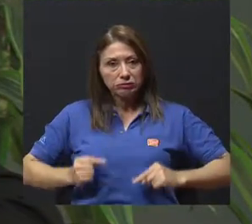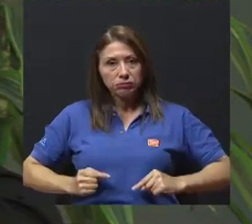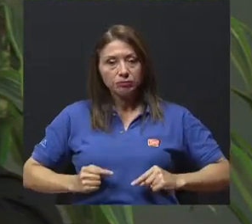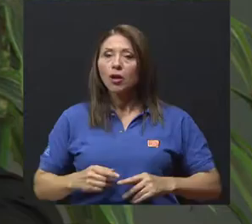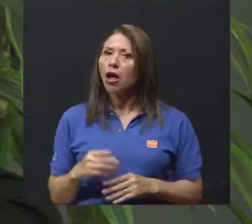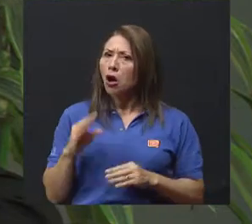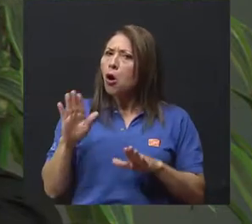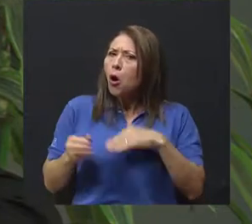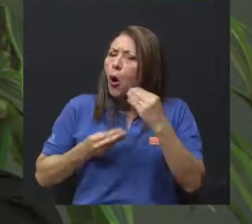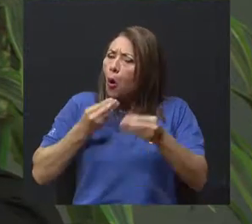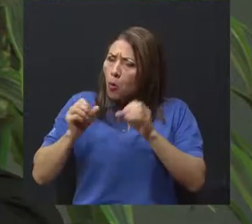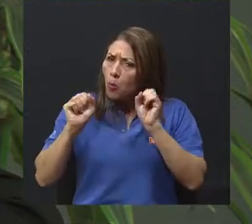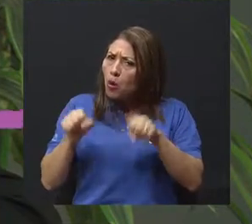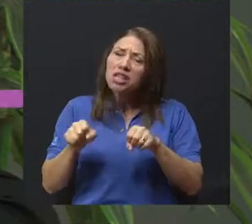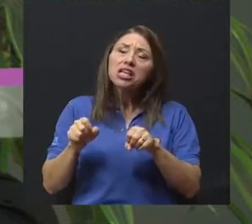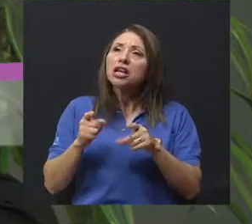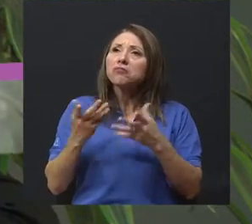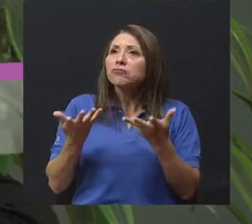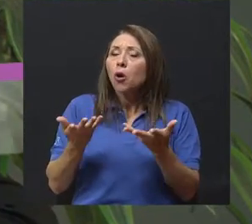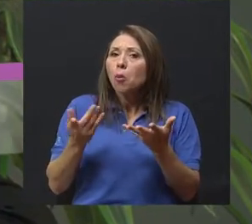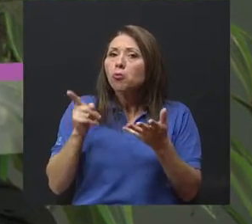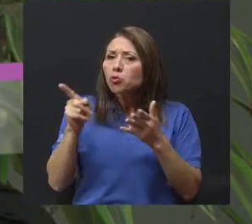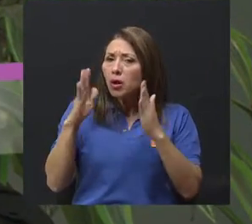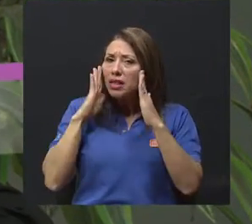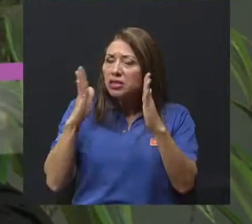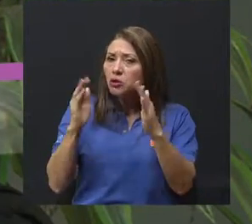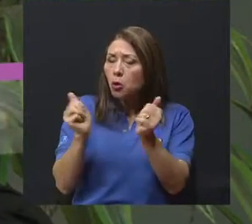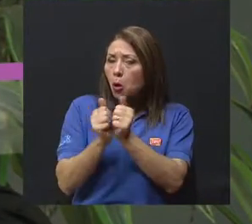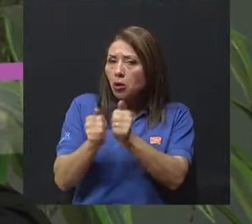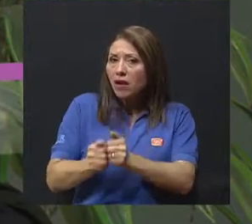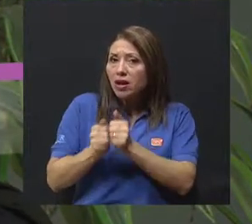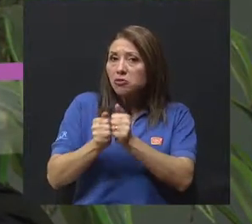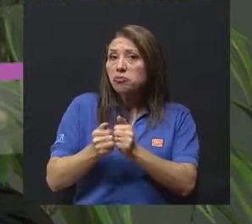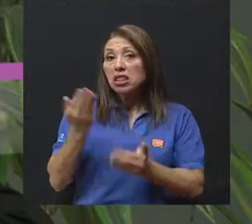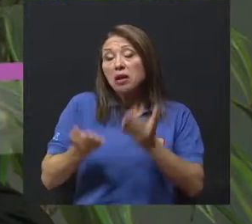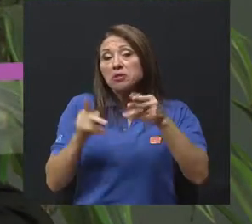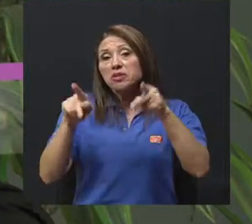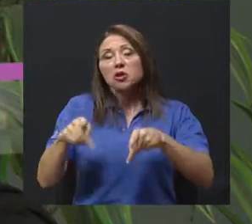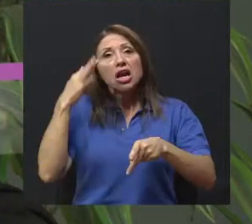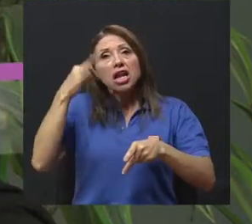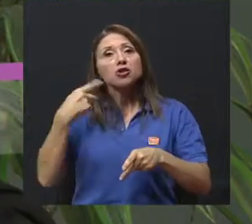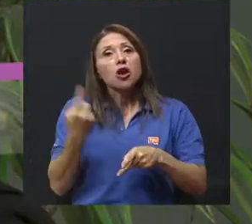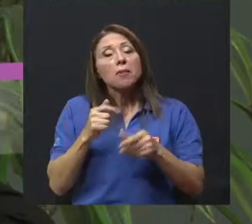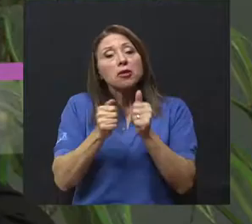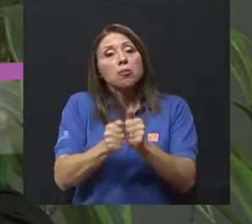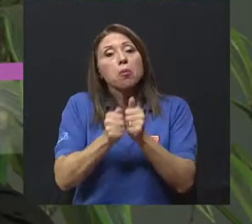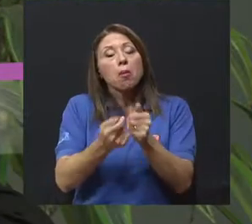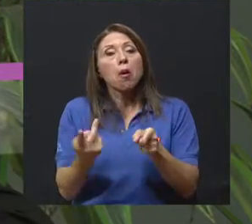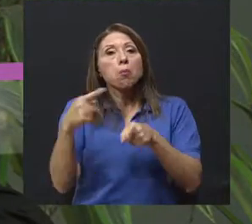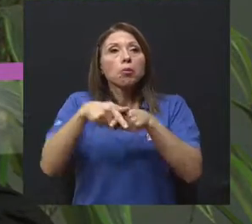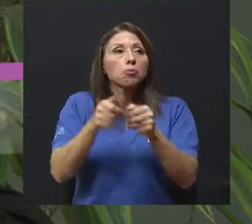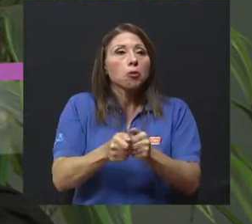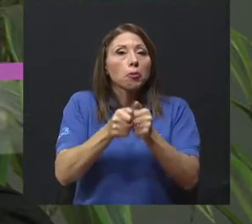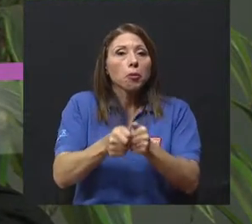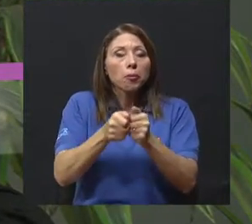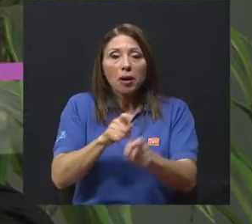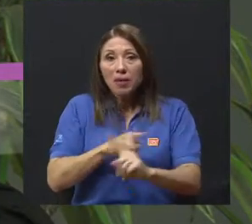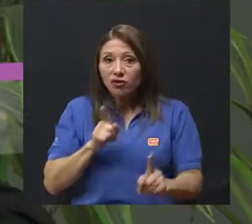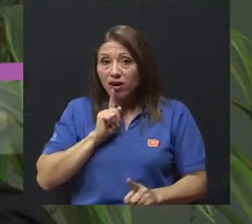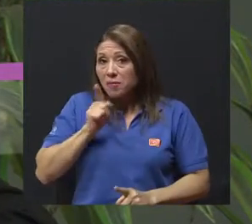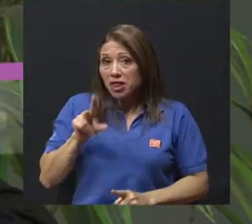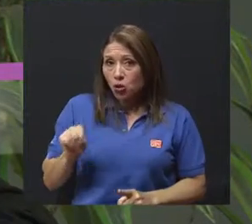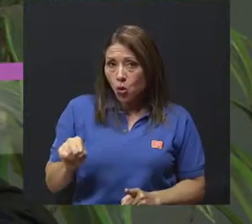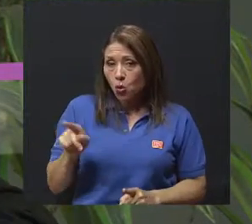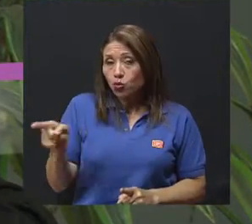podría pensar que es ir a montarse en un caballo y realmente no verdad pas conversando extra cámaras eso me